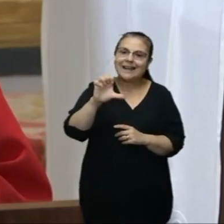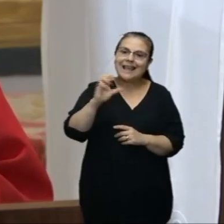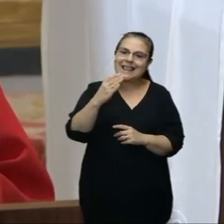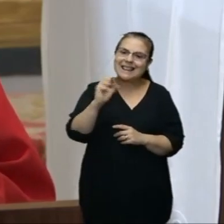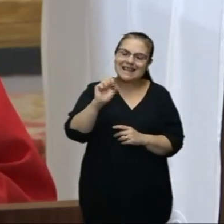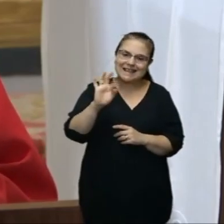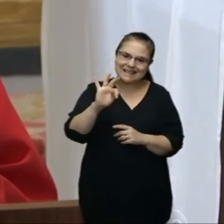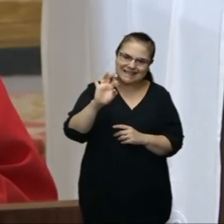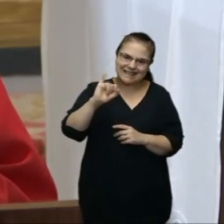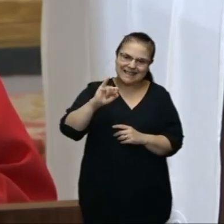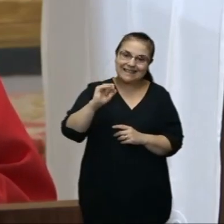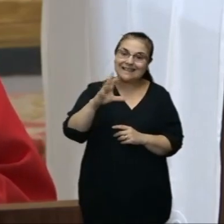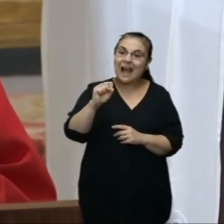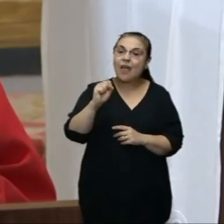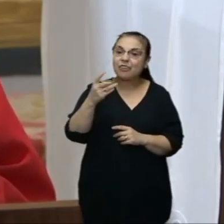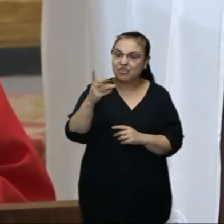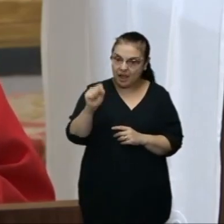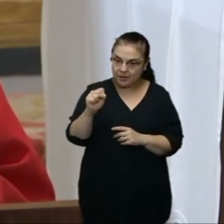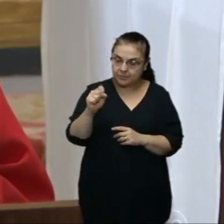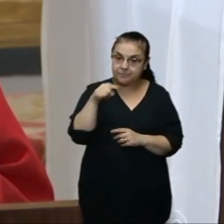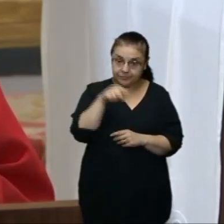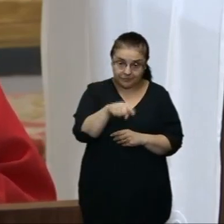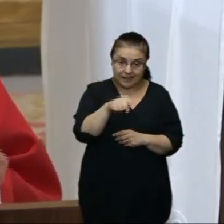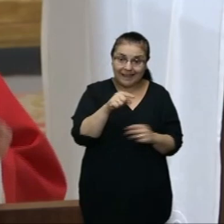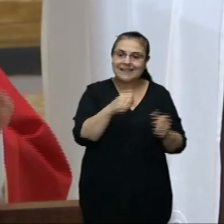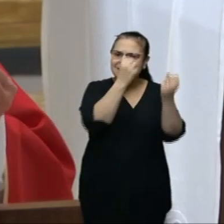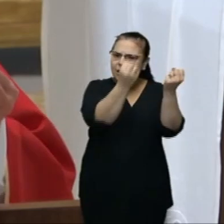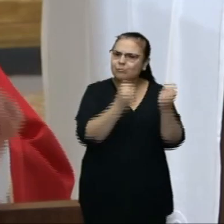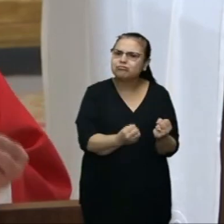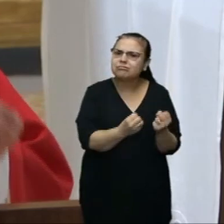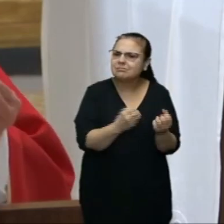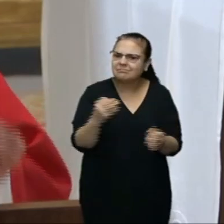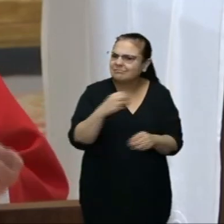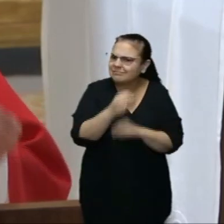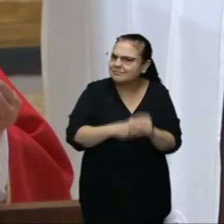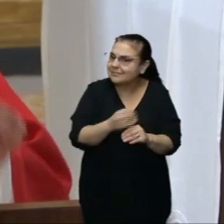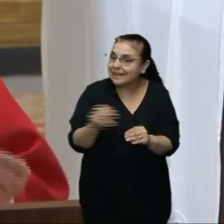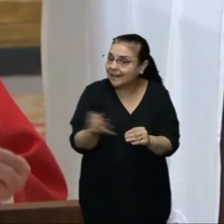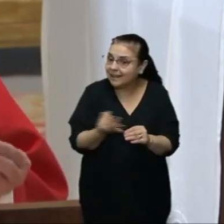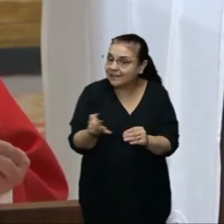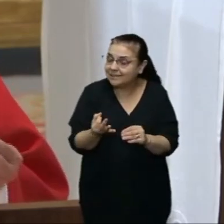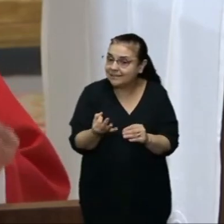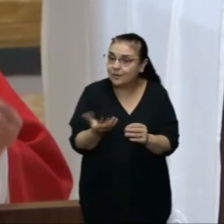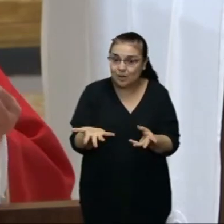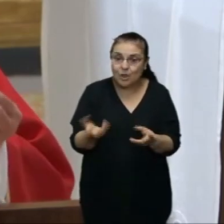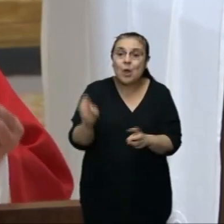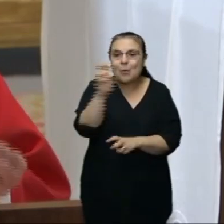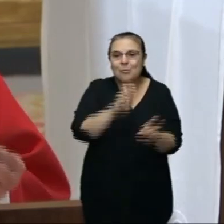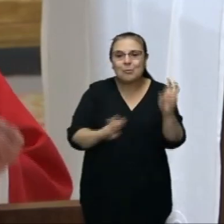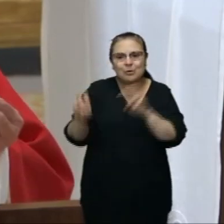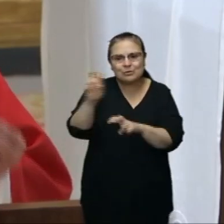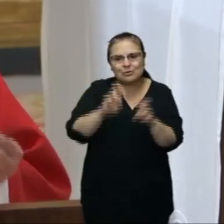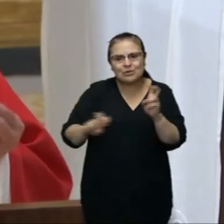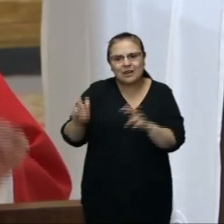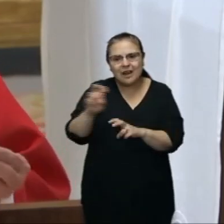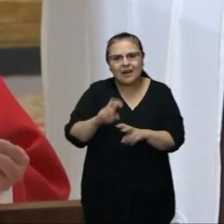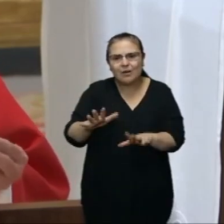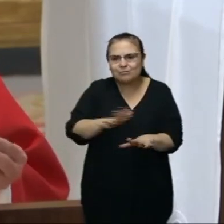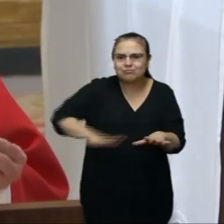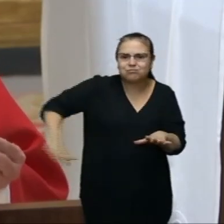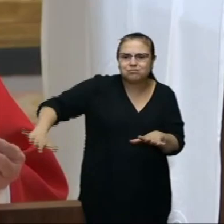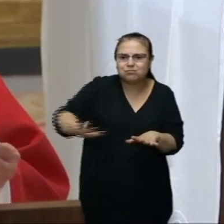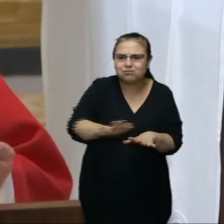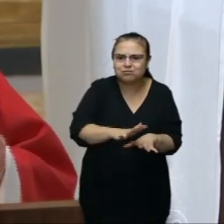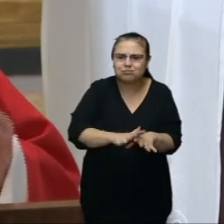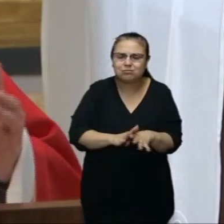Pero esa institución pontificia, ¿qué es lo que hace? Buscar también los lugares donde los cristianos son